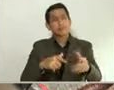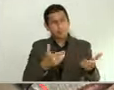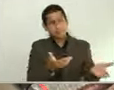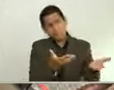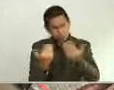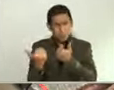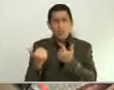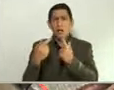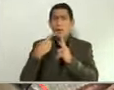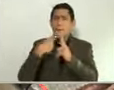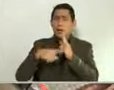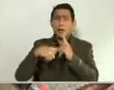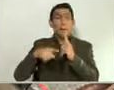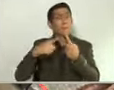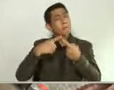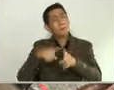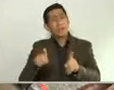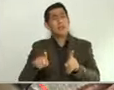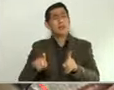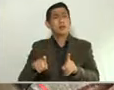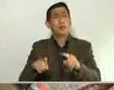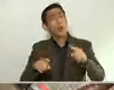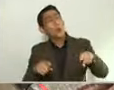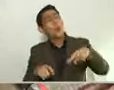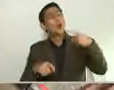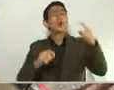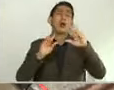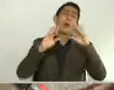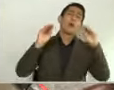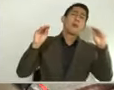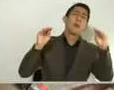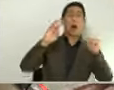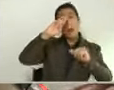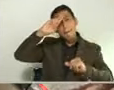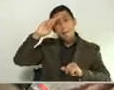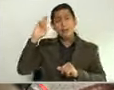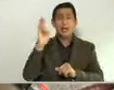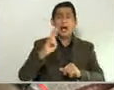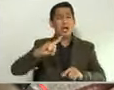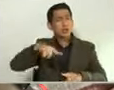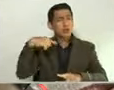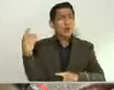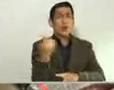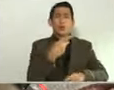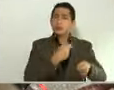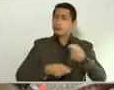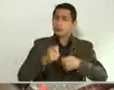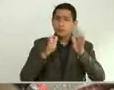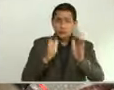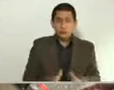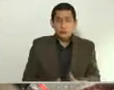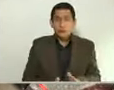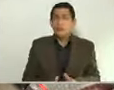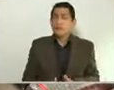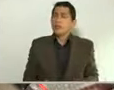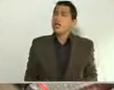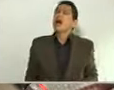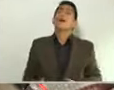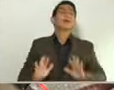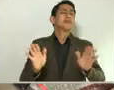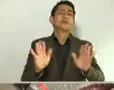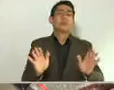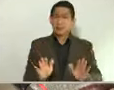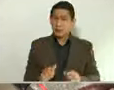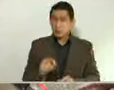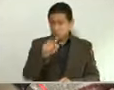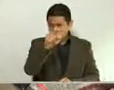sí, que permitan a todo el mundo hacer lo que todo el mundo quiera, sin darles una oportunidad real. ¿La oportunidad real cuál es? Hacer mercados. ¿Quieres